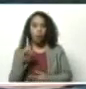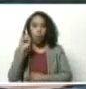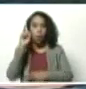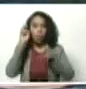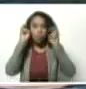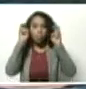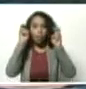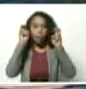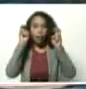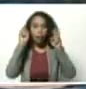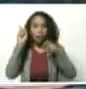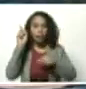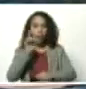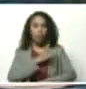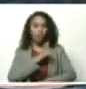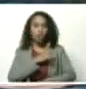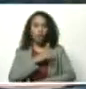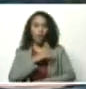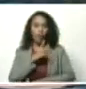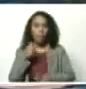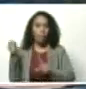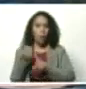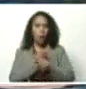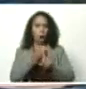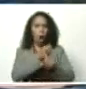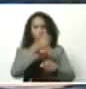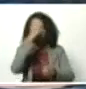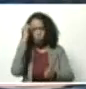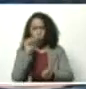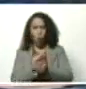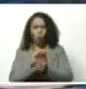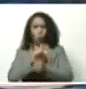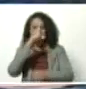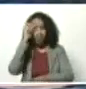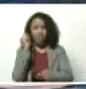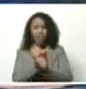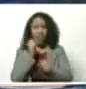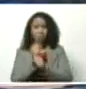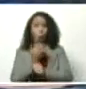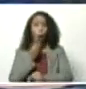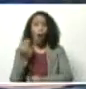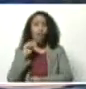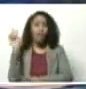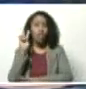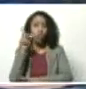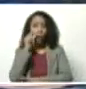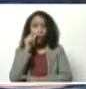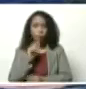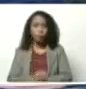fascista pinochetista agredía brutalmente a un trabajador, a un joven venezolano,